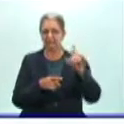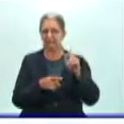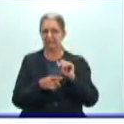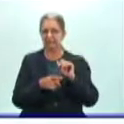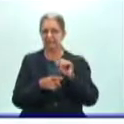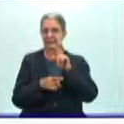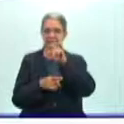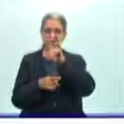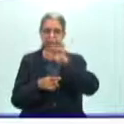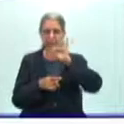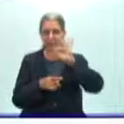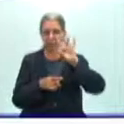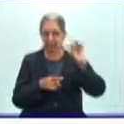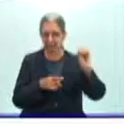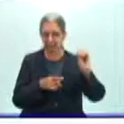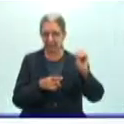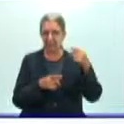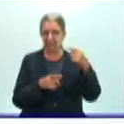a 180,